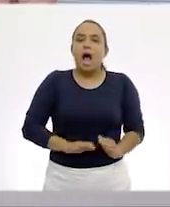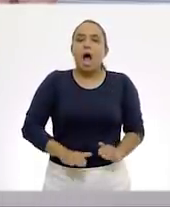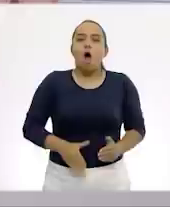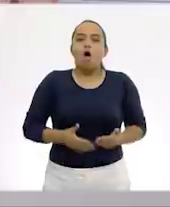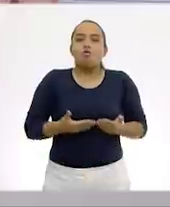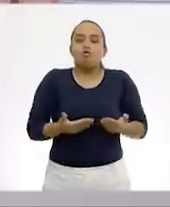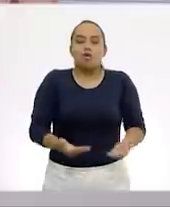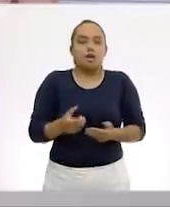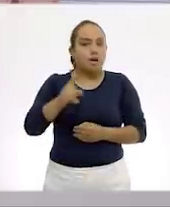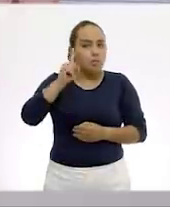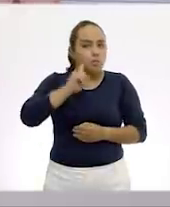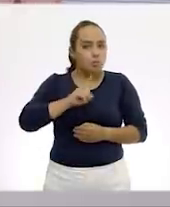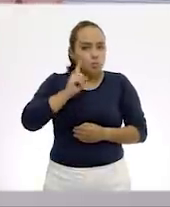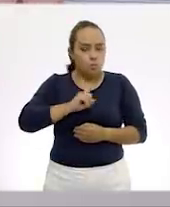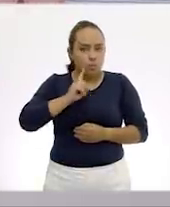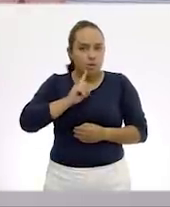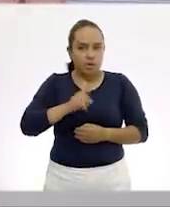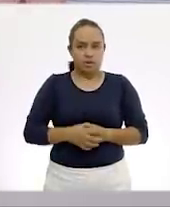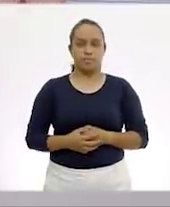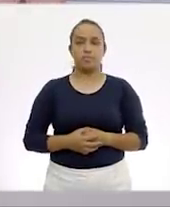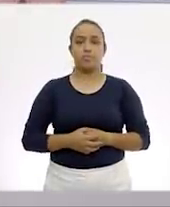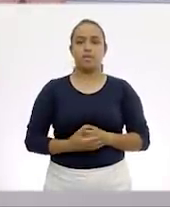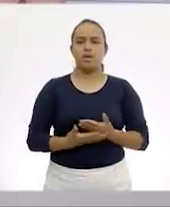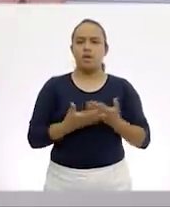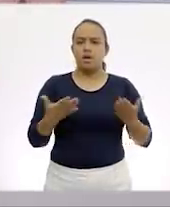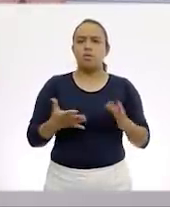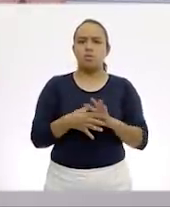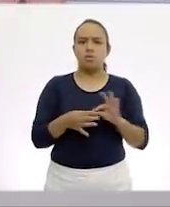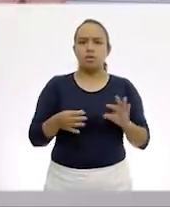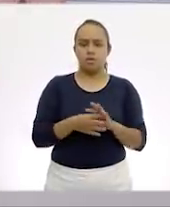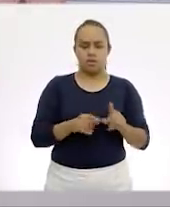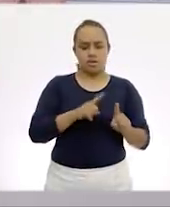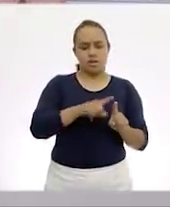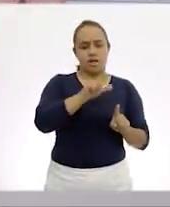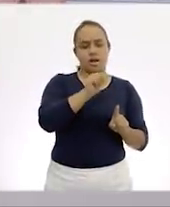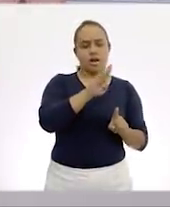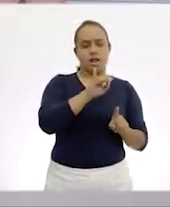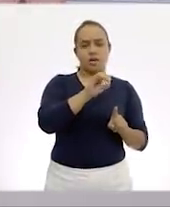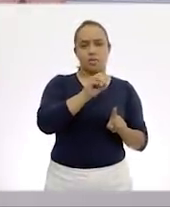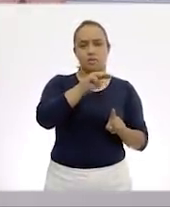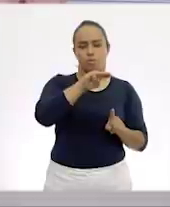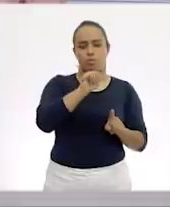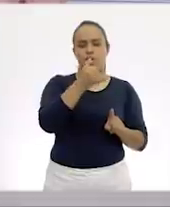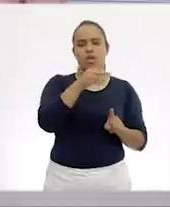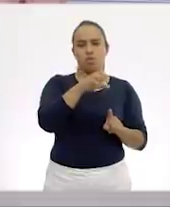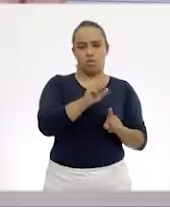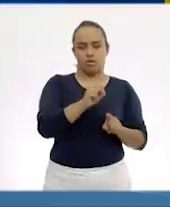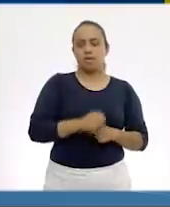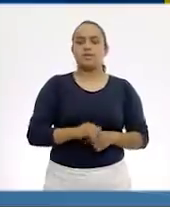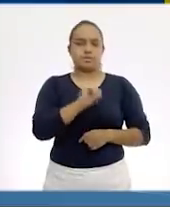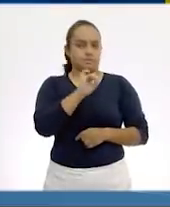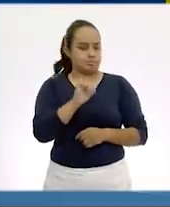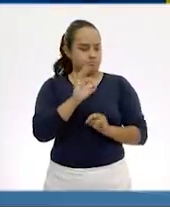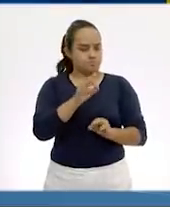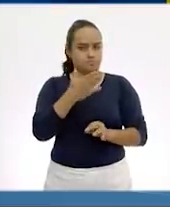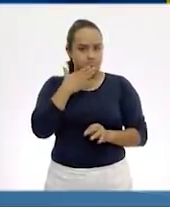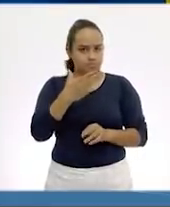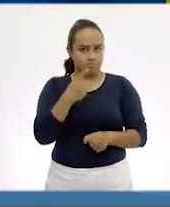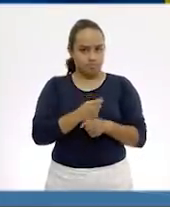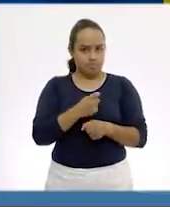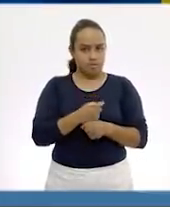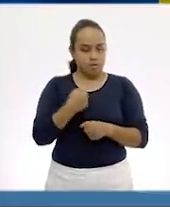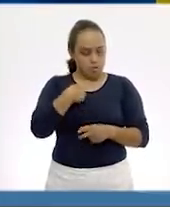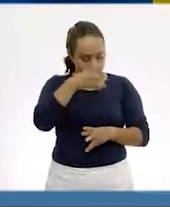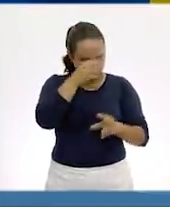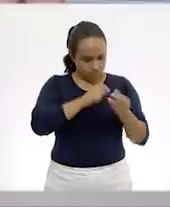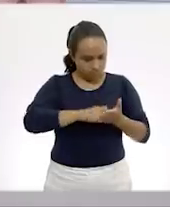del sistema sexual de la mujer. Vamos a hablar primero de los labios mayores. ¿Qué te parece? Me parece perfecto. Estoy listo para tomar